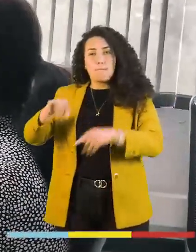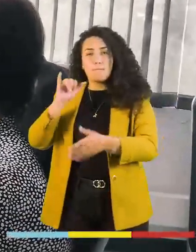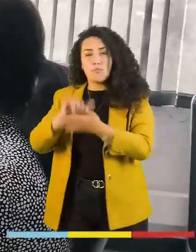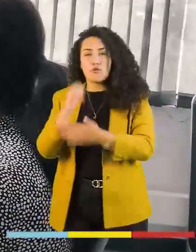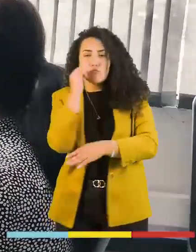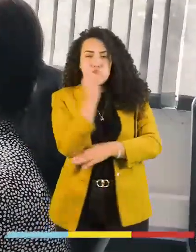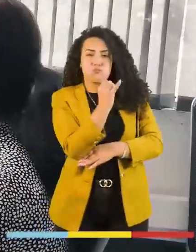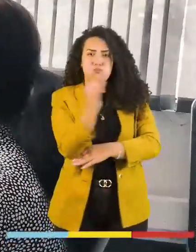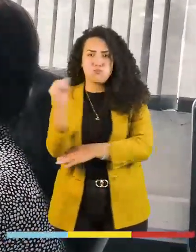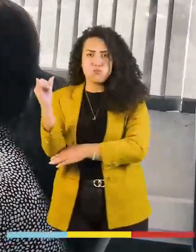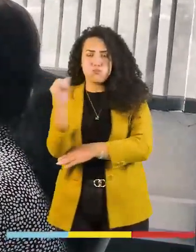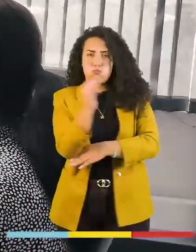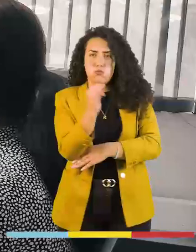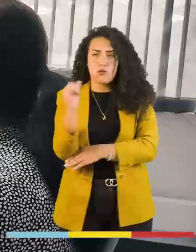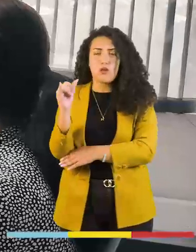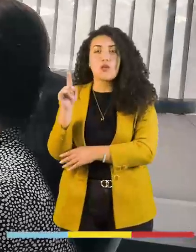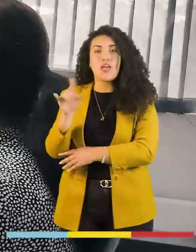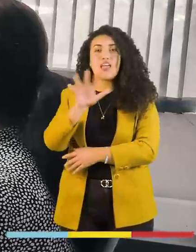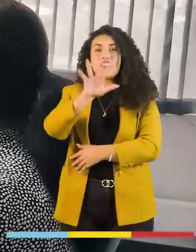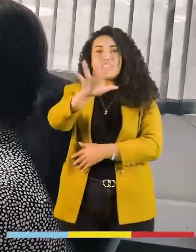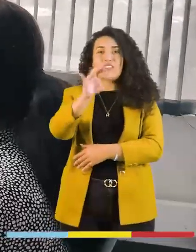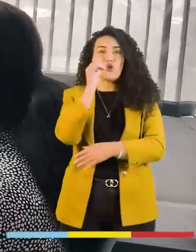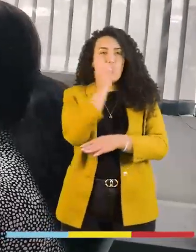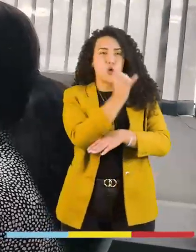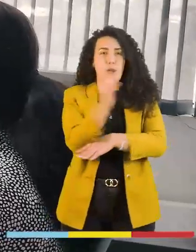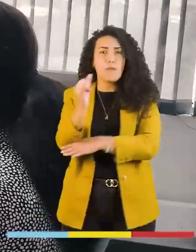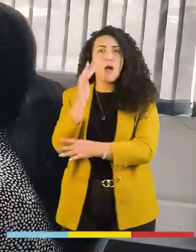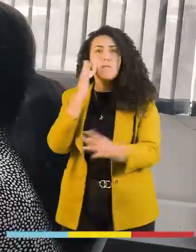un Steadicam. Esas son las cinco cámaras que tenemos